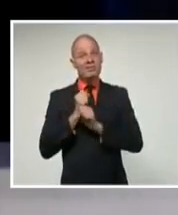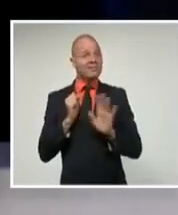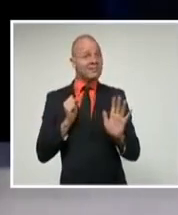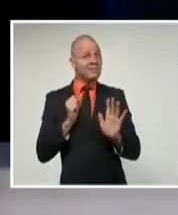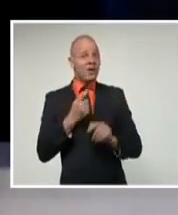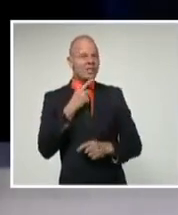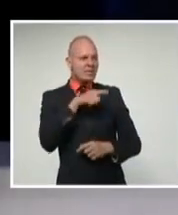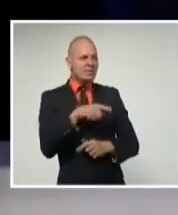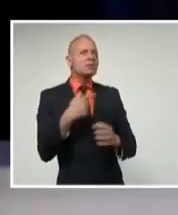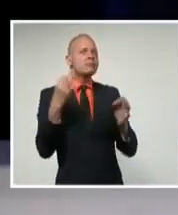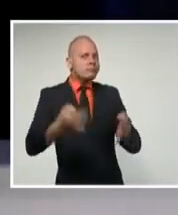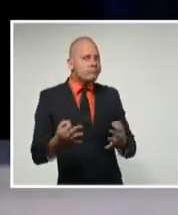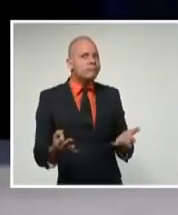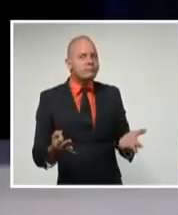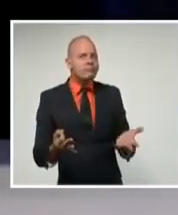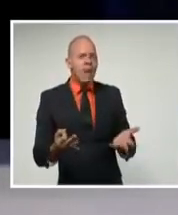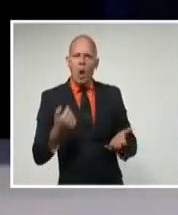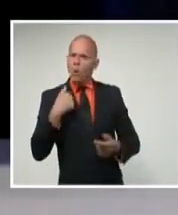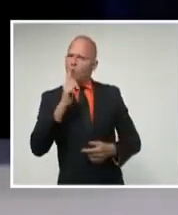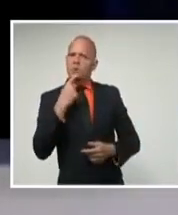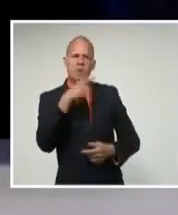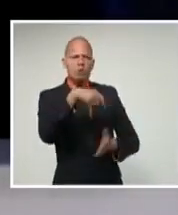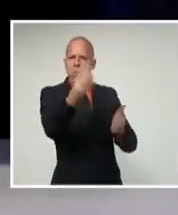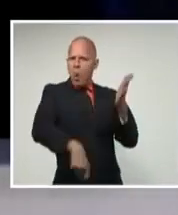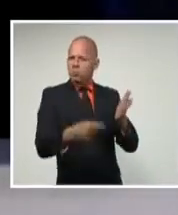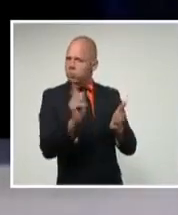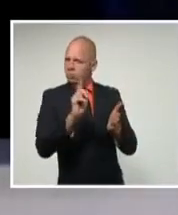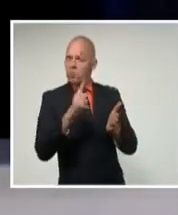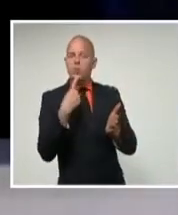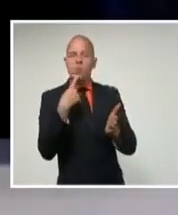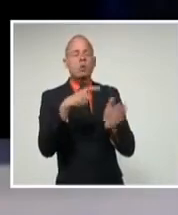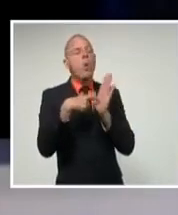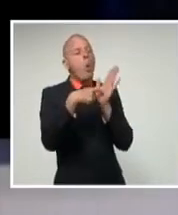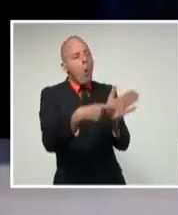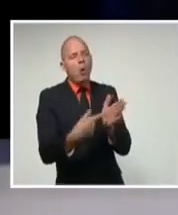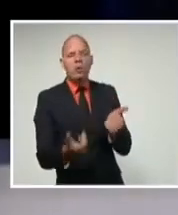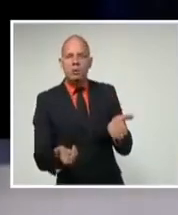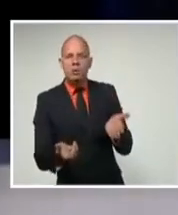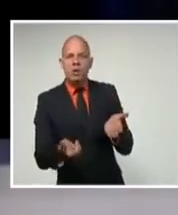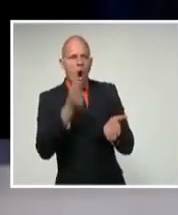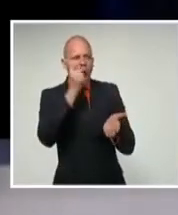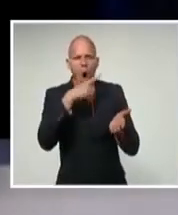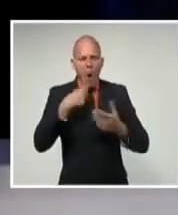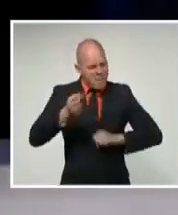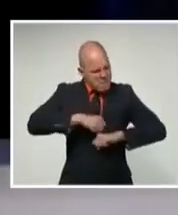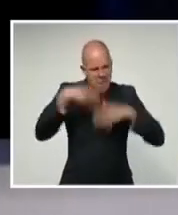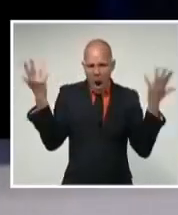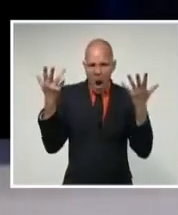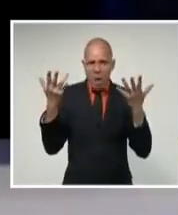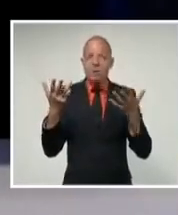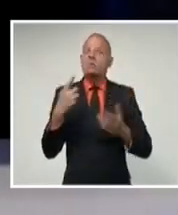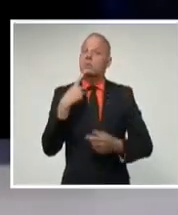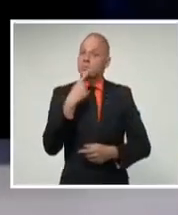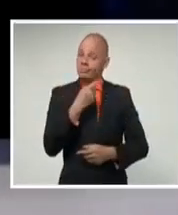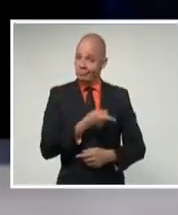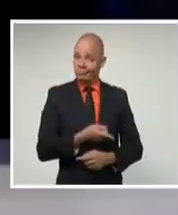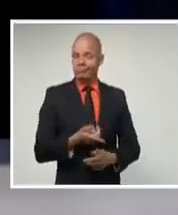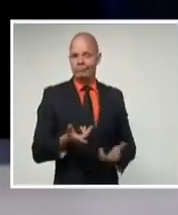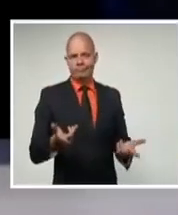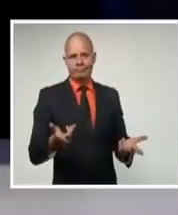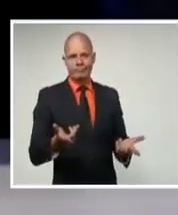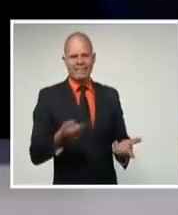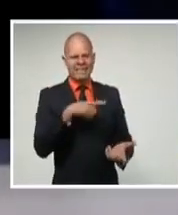ni siquiera trató de multarlo desde el inicio, primero solo lo requirió. Y ante su reacción, una reacción totalmente descompuesta y